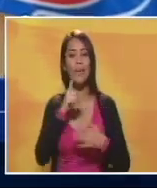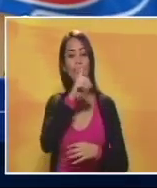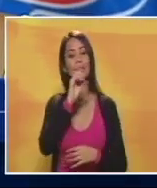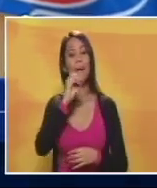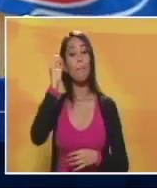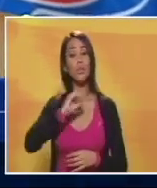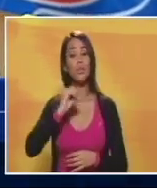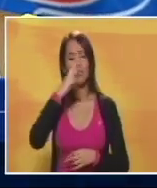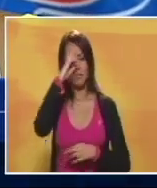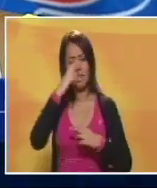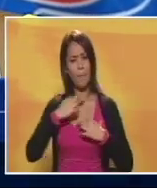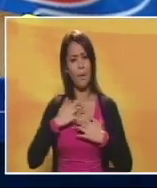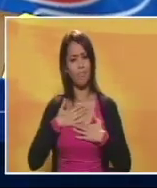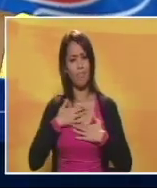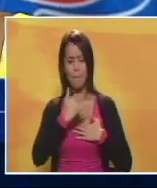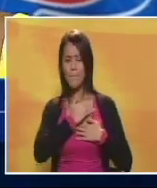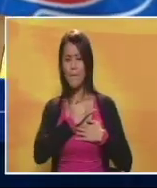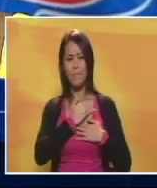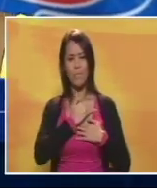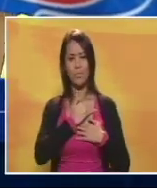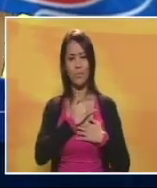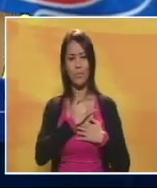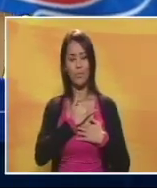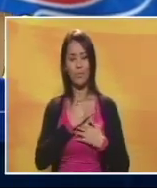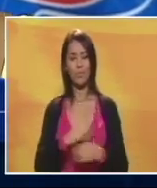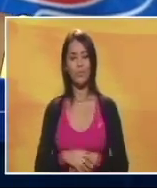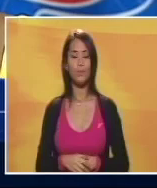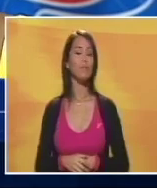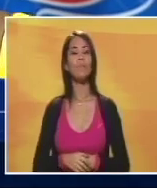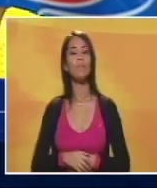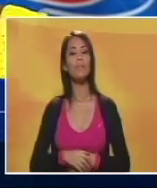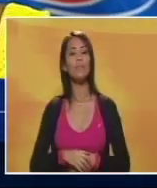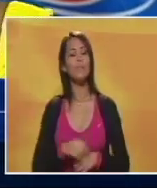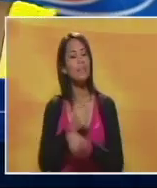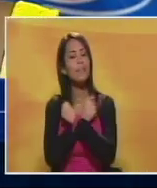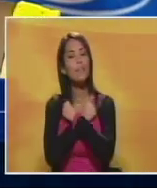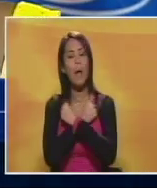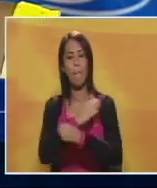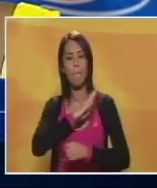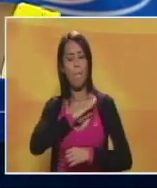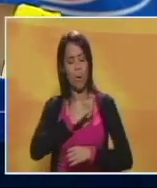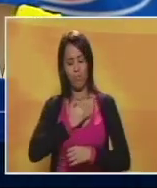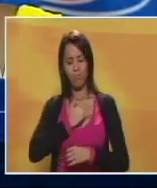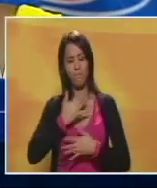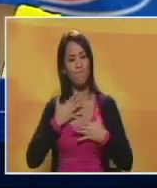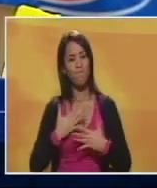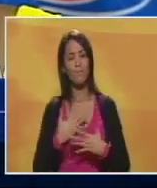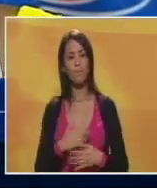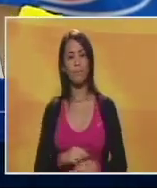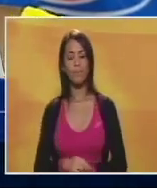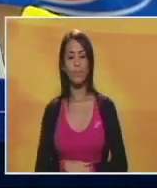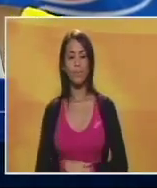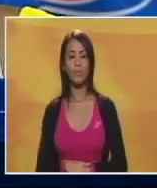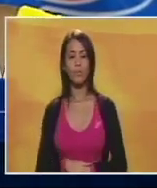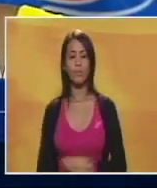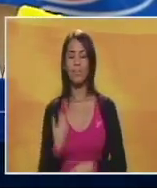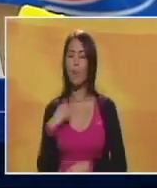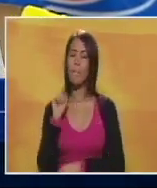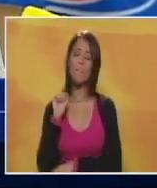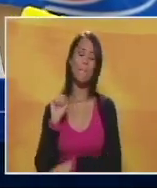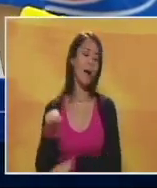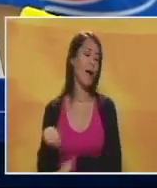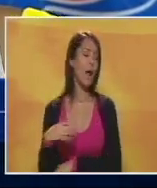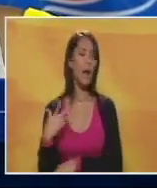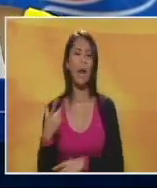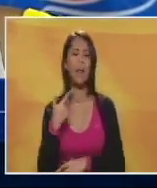respeten y se autovaloren de la mejor manera, que no hagan caso omiso